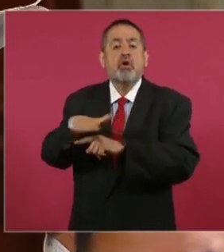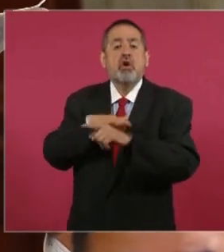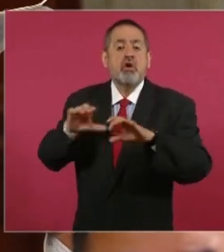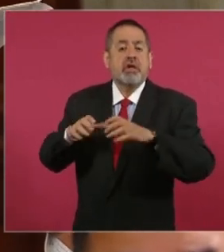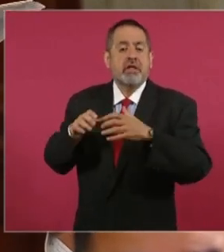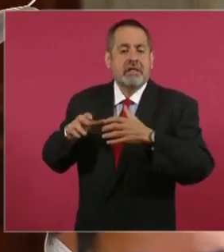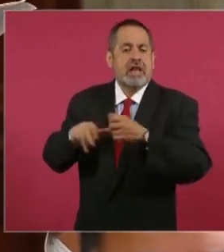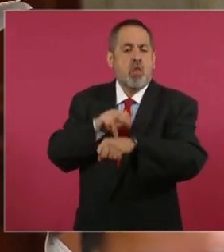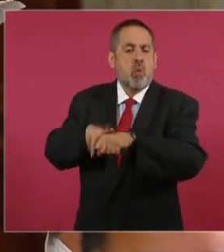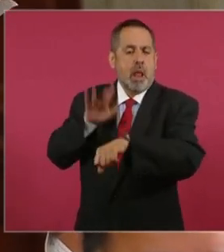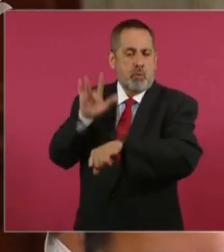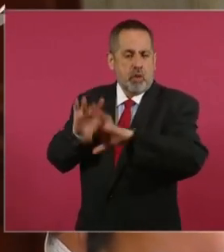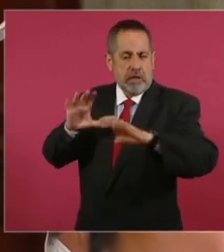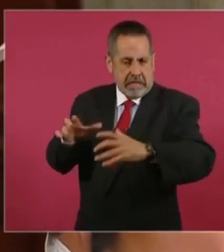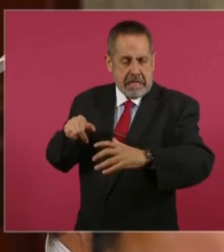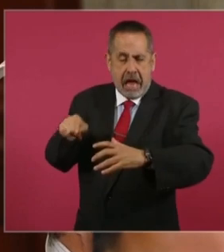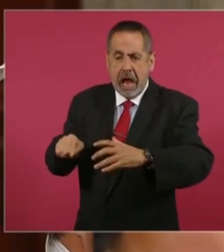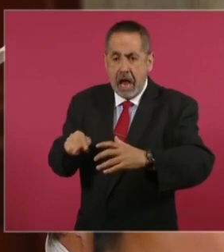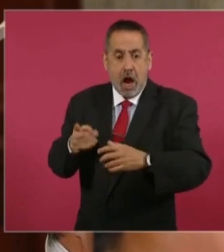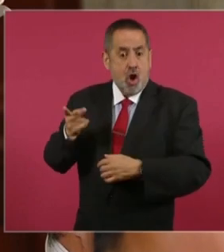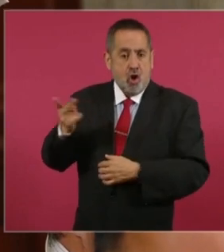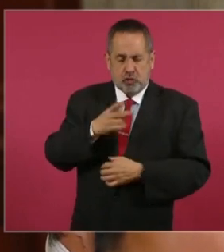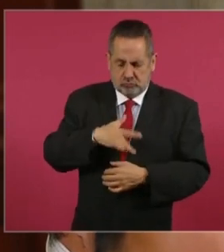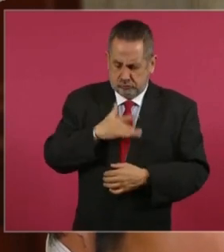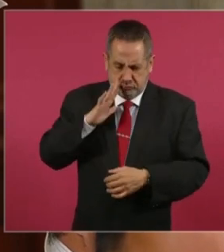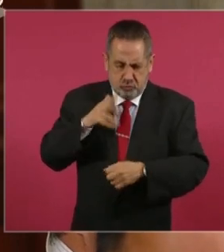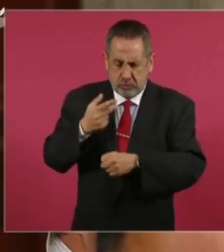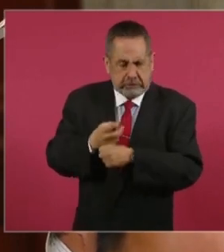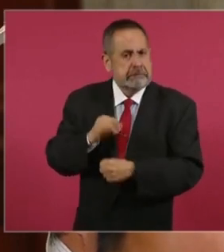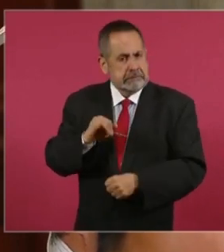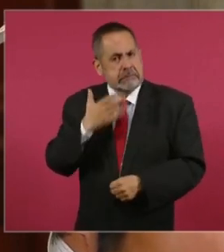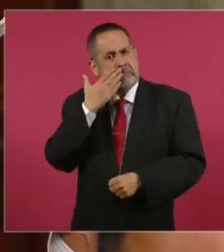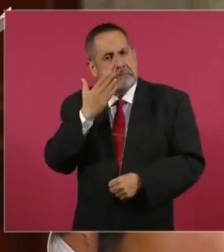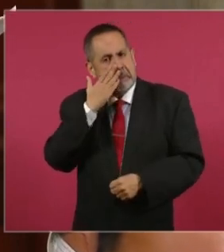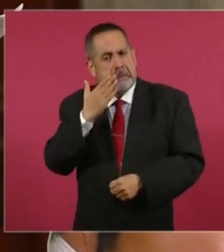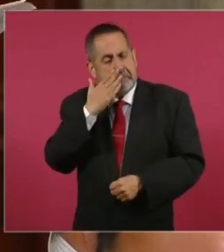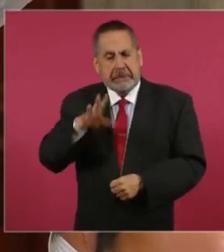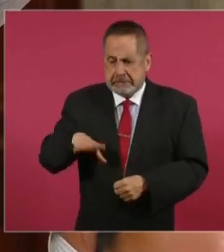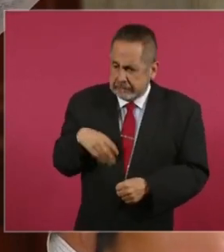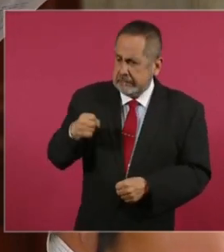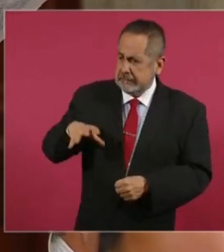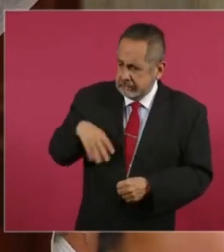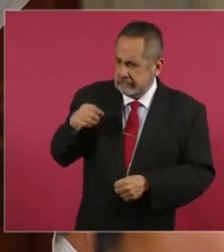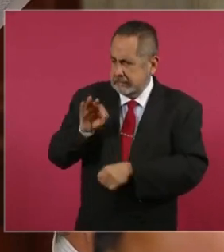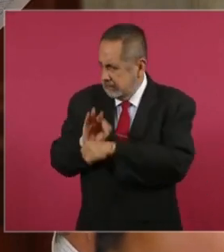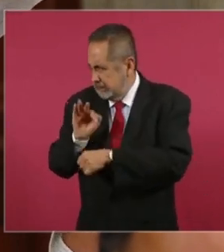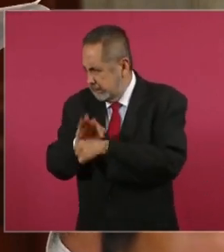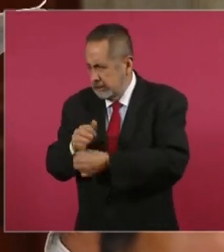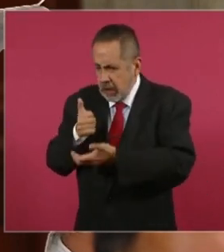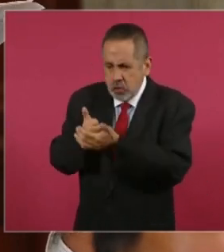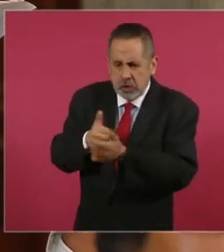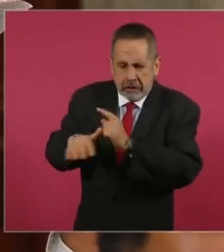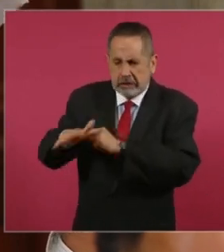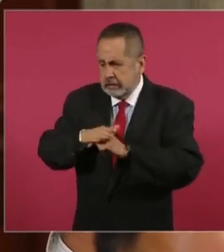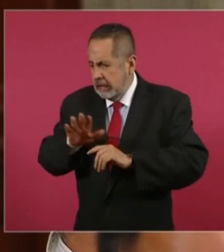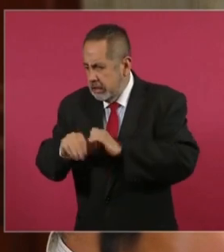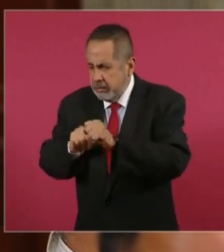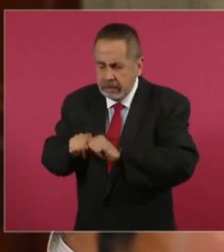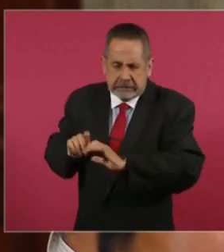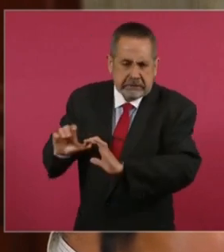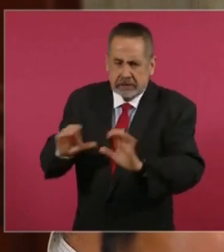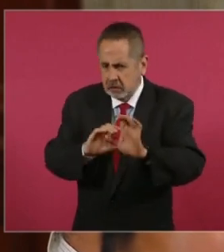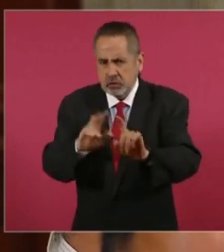Protegidas, hacen por convicción propia un esfuerzo colosal en pro de los animales y su entorno natural.